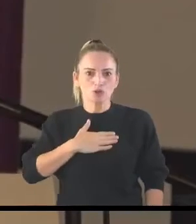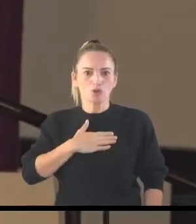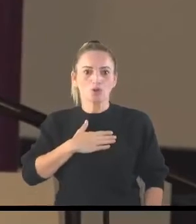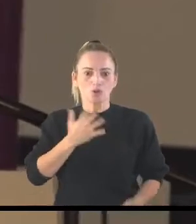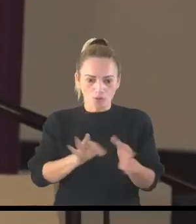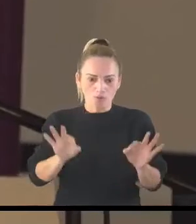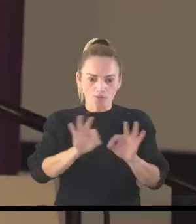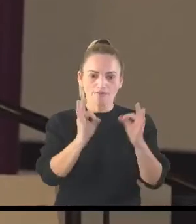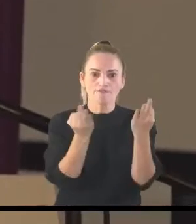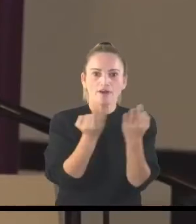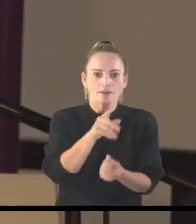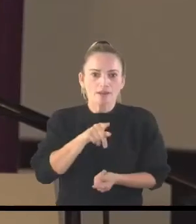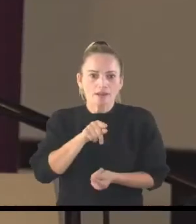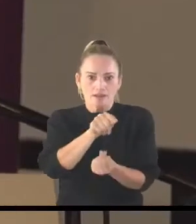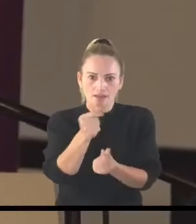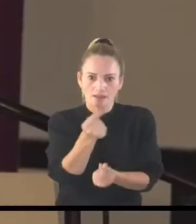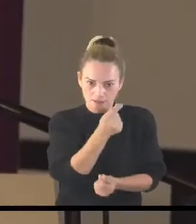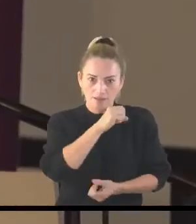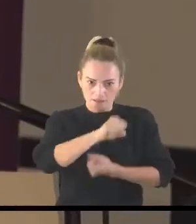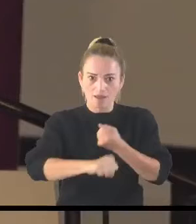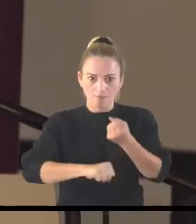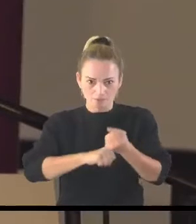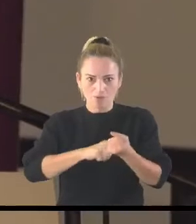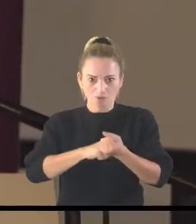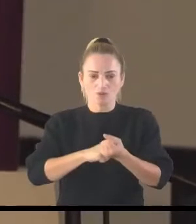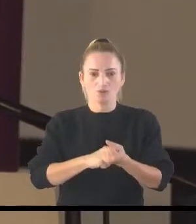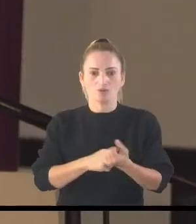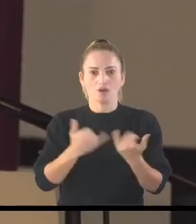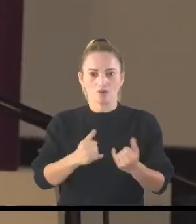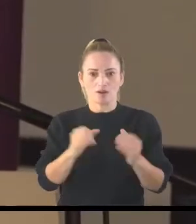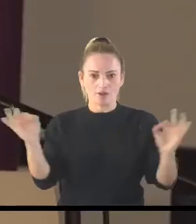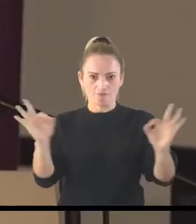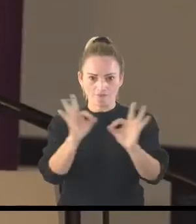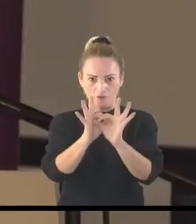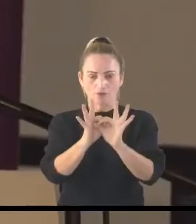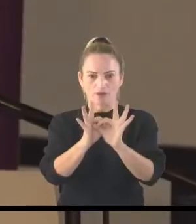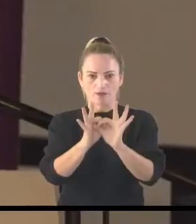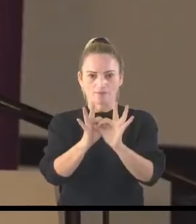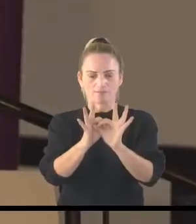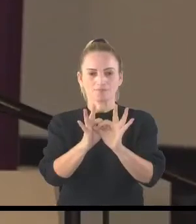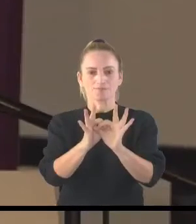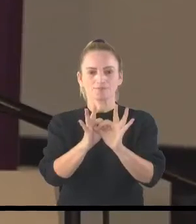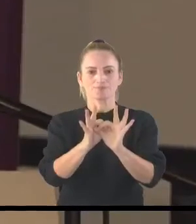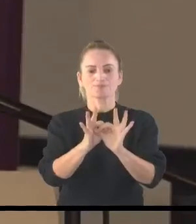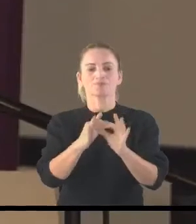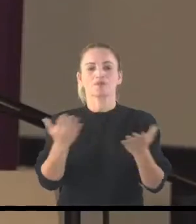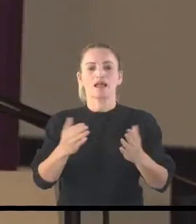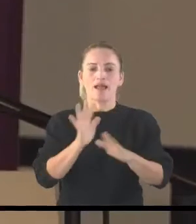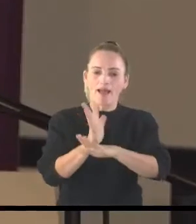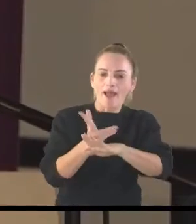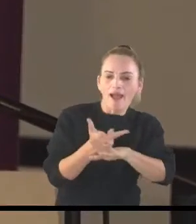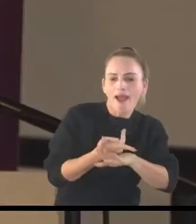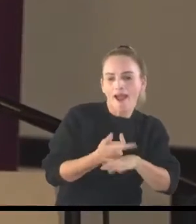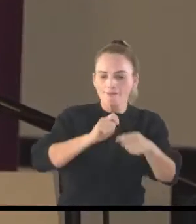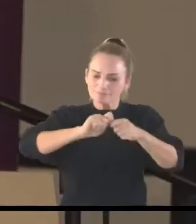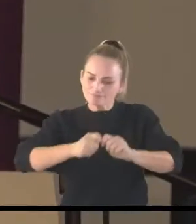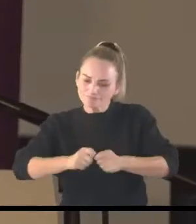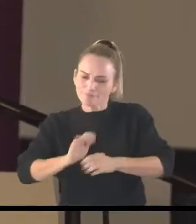estabilidad económica a mi familia, y por eso me focalicé mucho más hacia mis